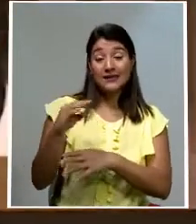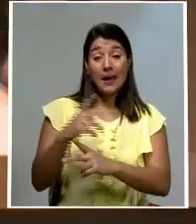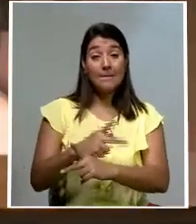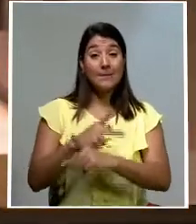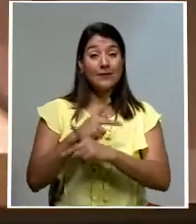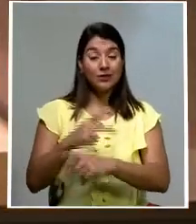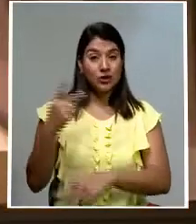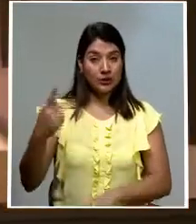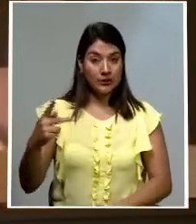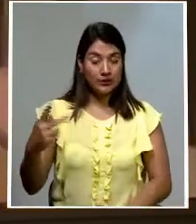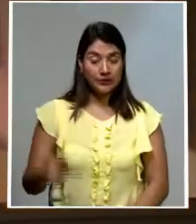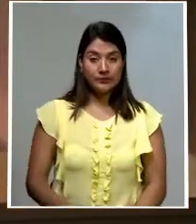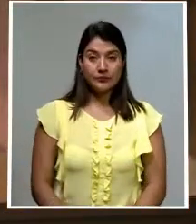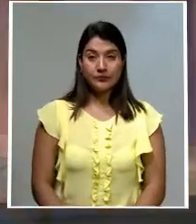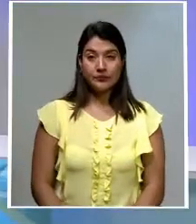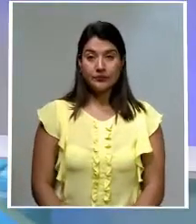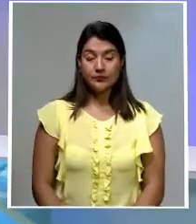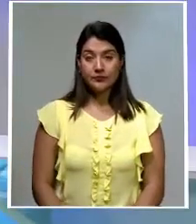Riesgo.